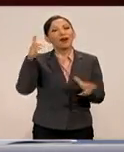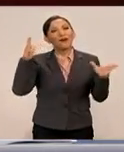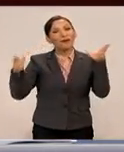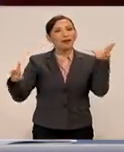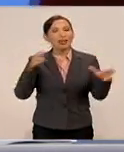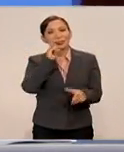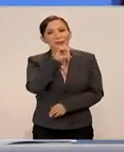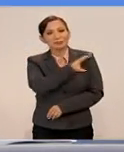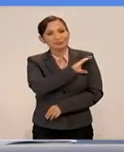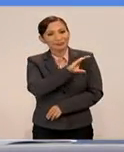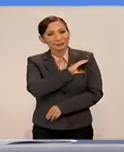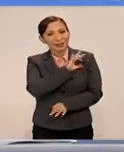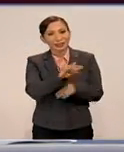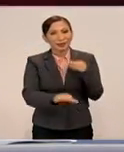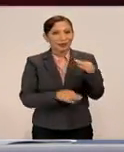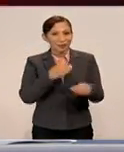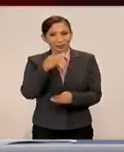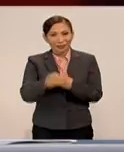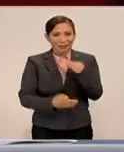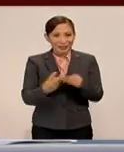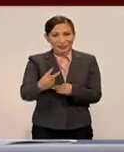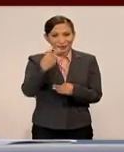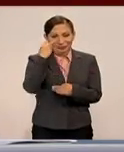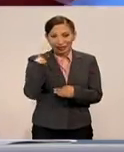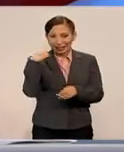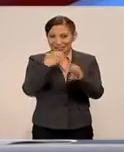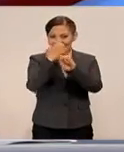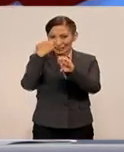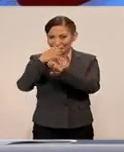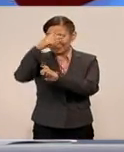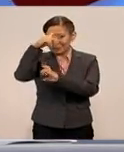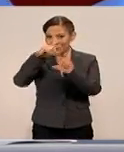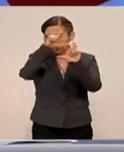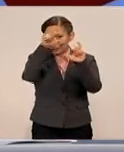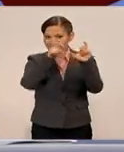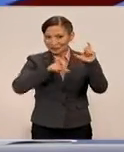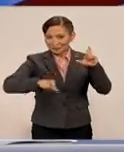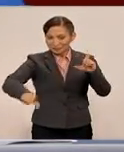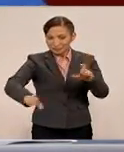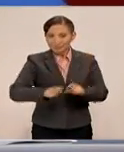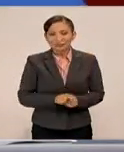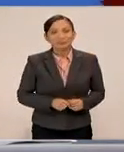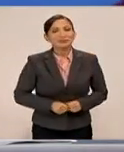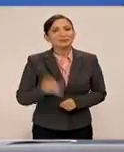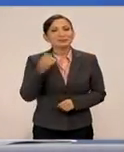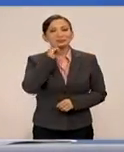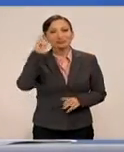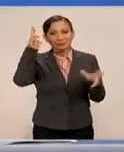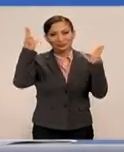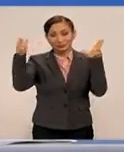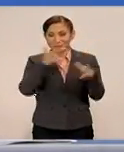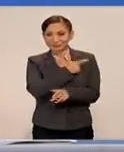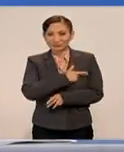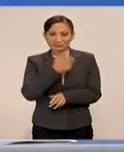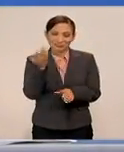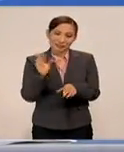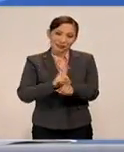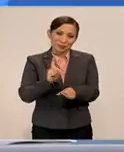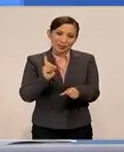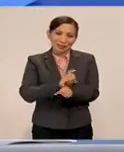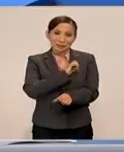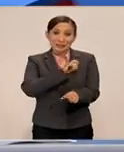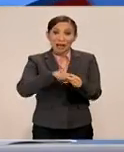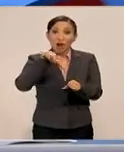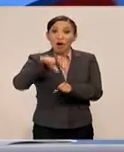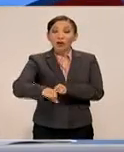saludo también muy afectuoso a quienes nos están viendo en el interior de la República Mexicana. Y saludo con gusto, como cada mañana,